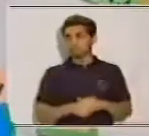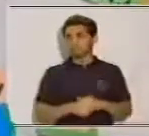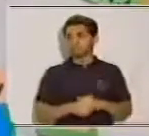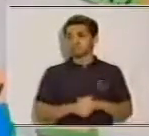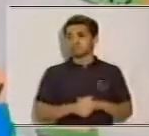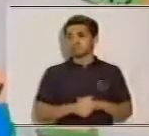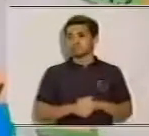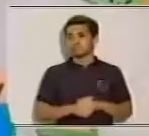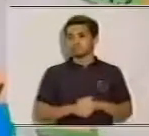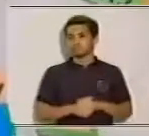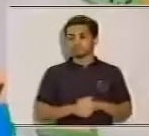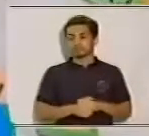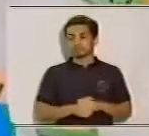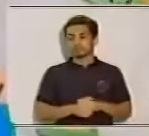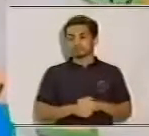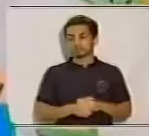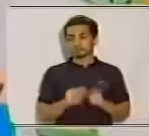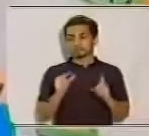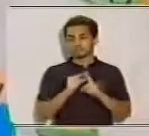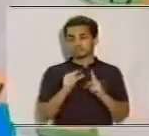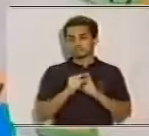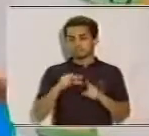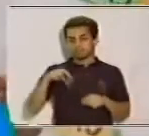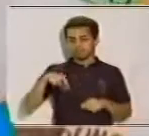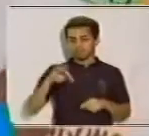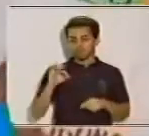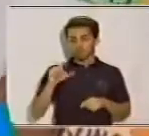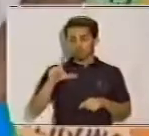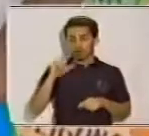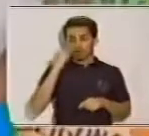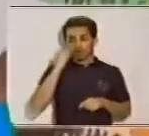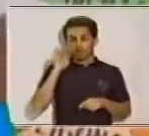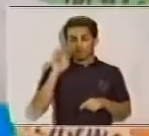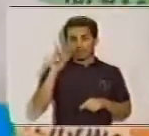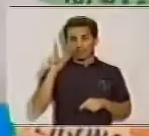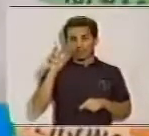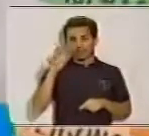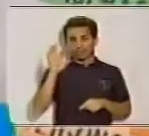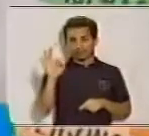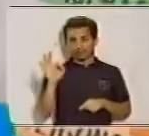La palabra poliedro se las tengo aquí, ¿sí?